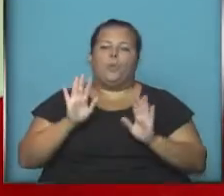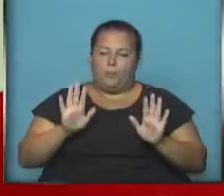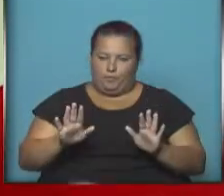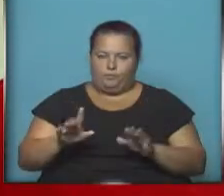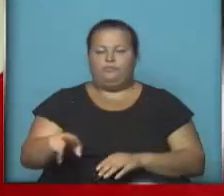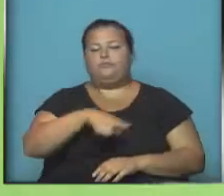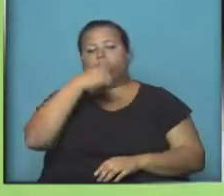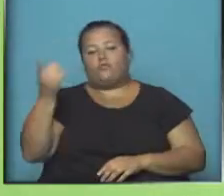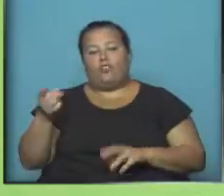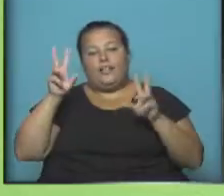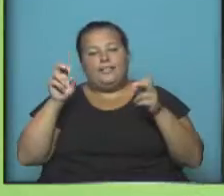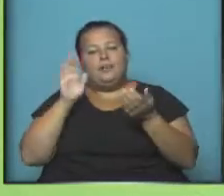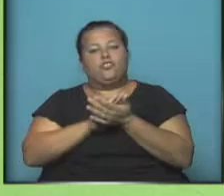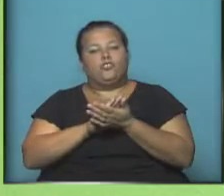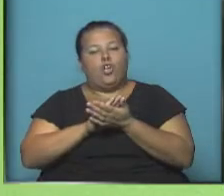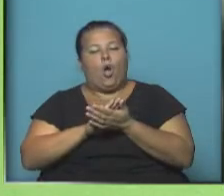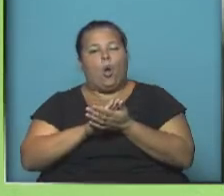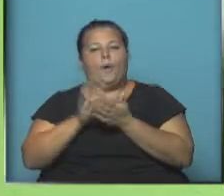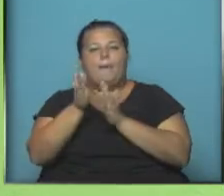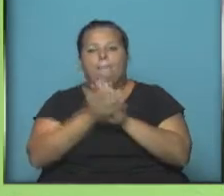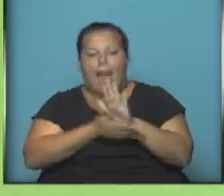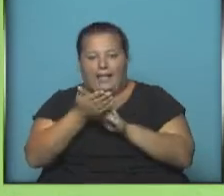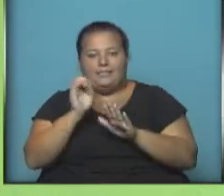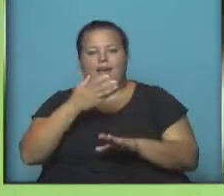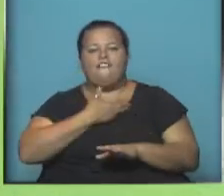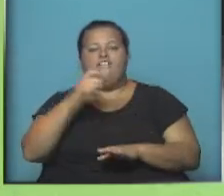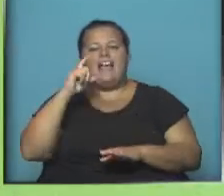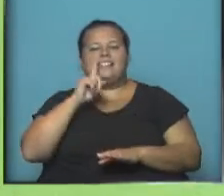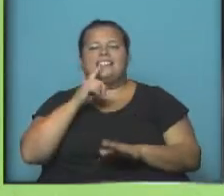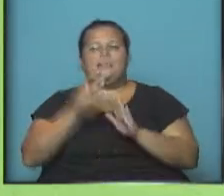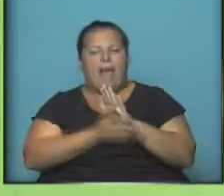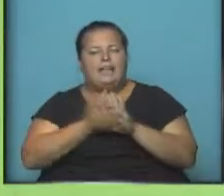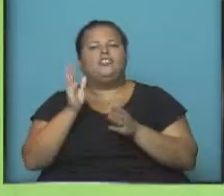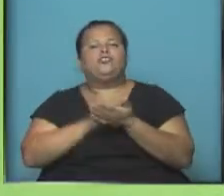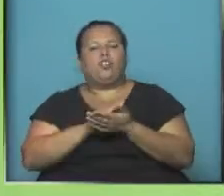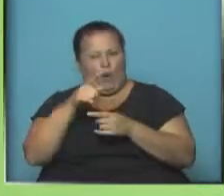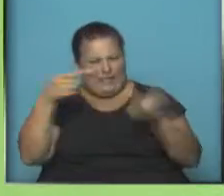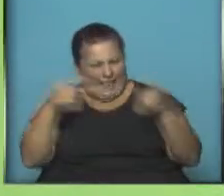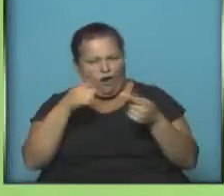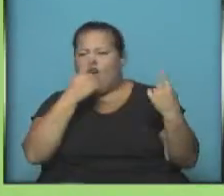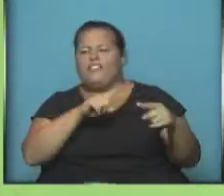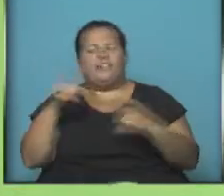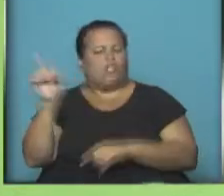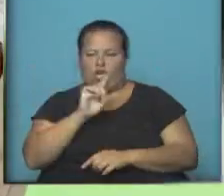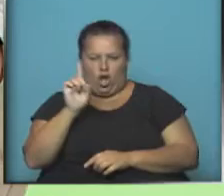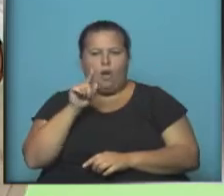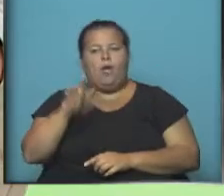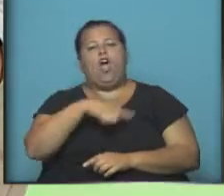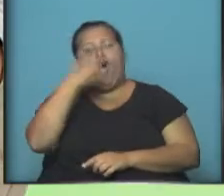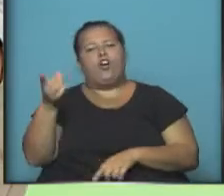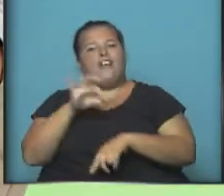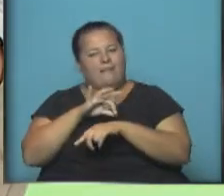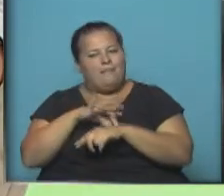hay otro tema que tiene que ver con la fascitis plantar, así se llama, y esto ¿está relacionado con esto o qué es lo que pasa? No, pero es otra